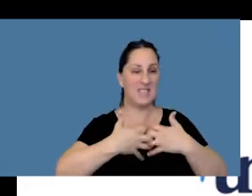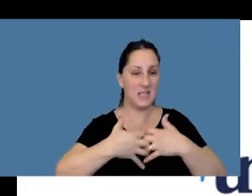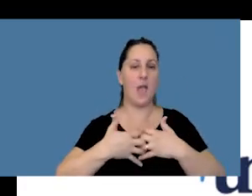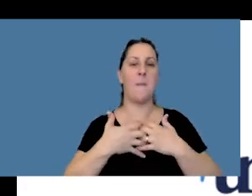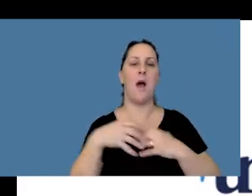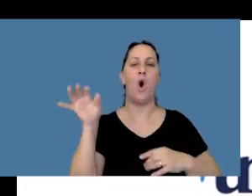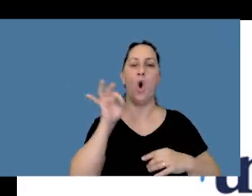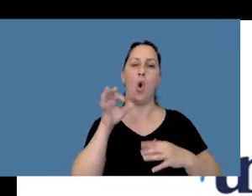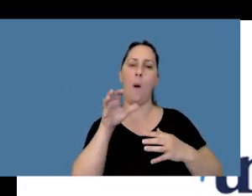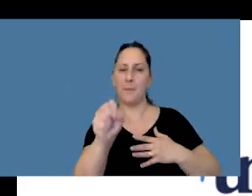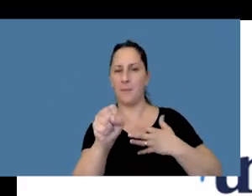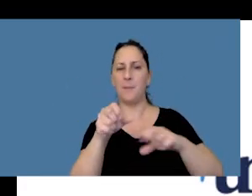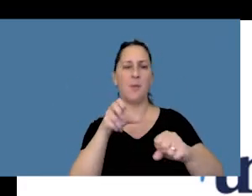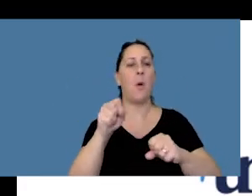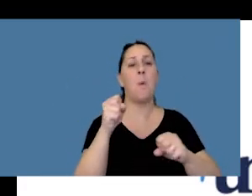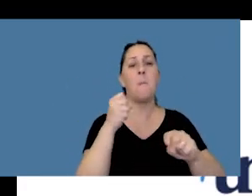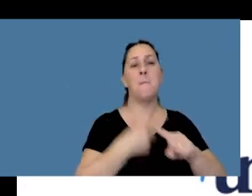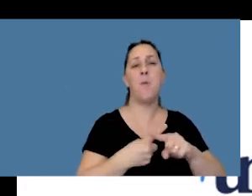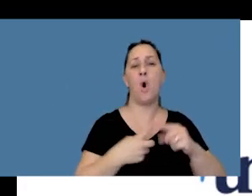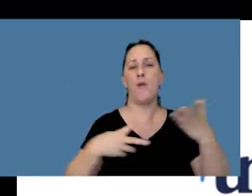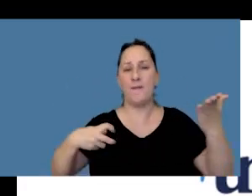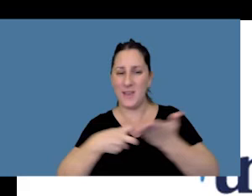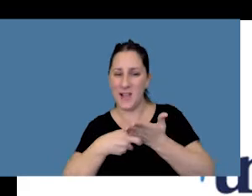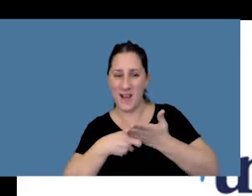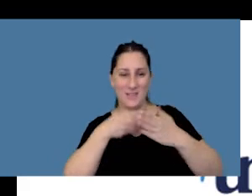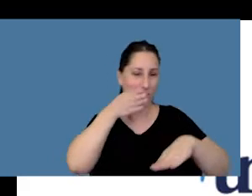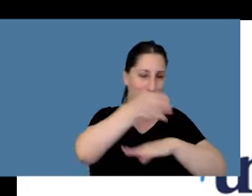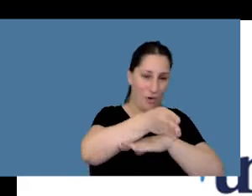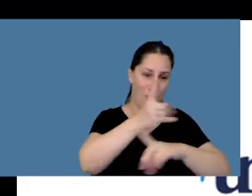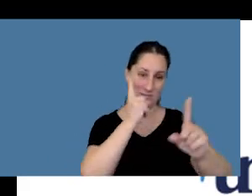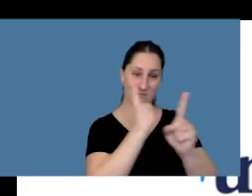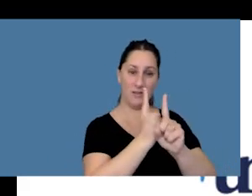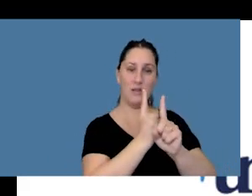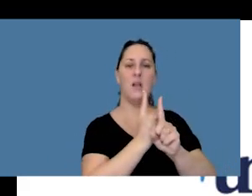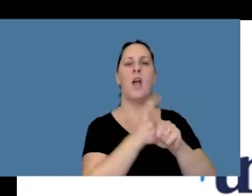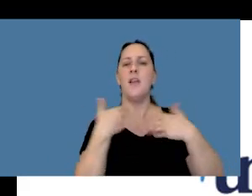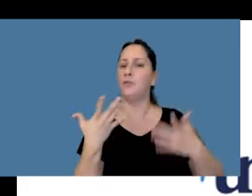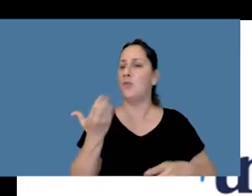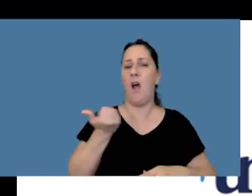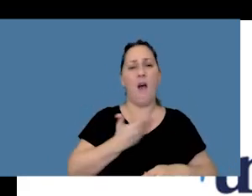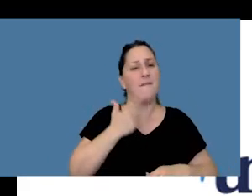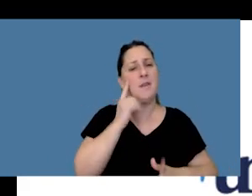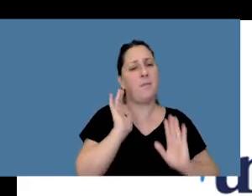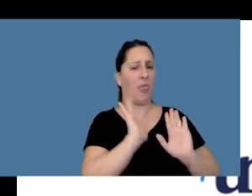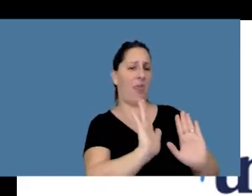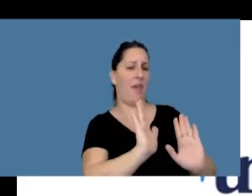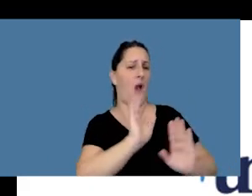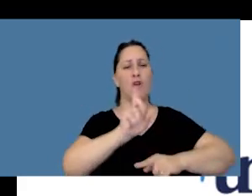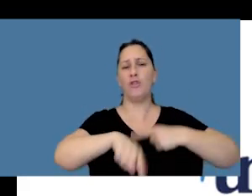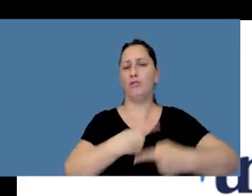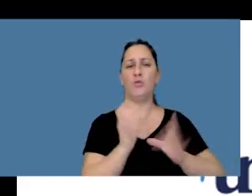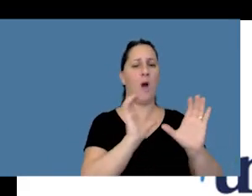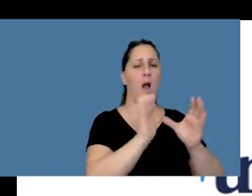o detectadas a raíz de alguna fiscalización presencial, vamos a continuar en la misma categoría hasta